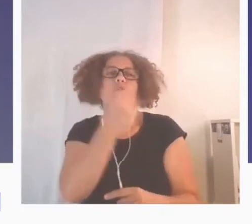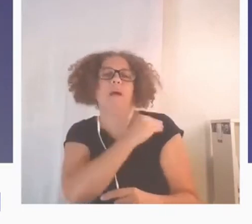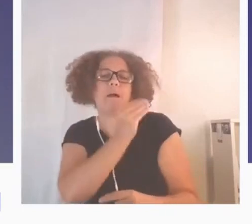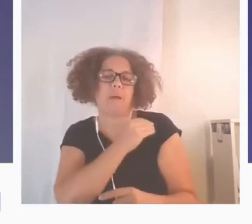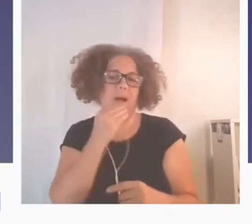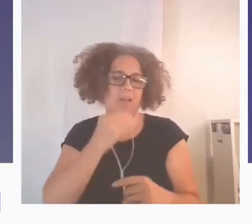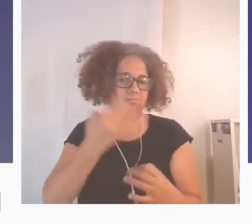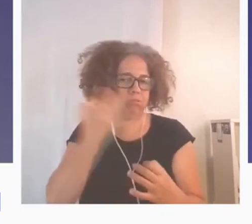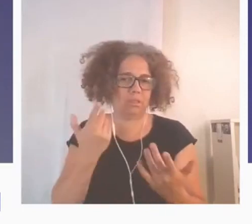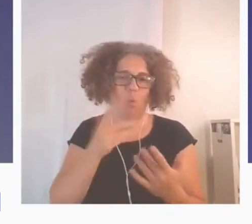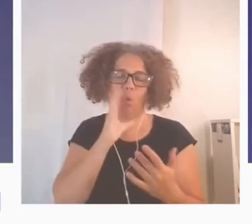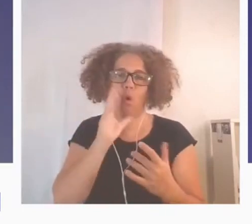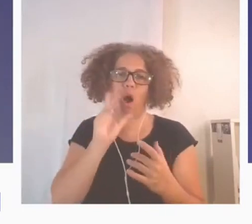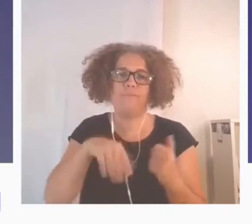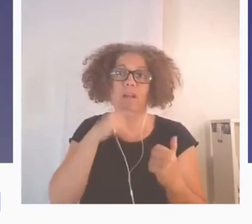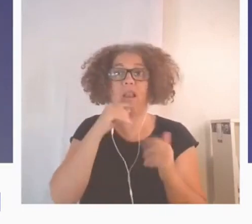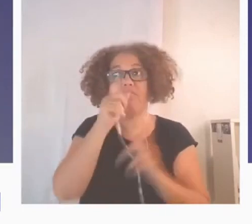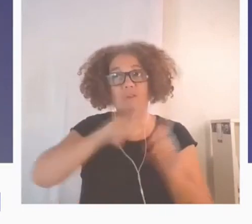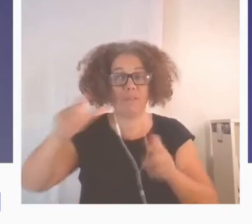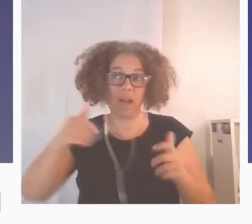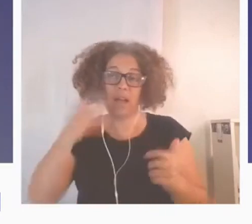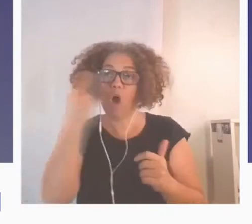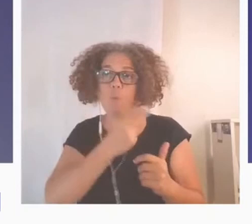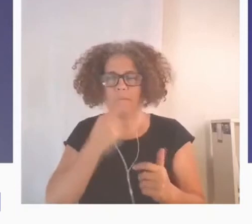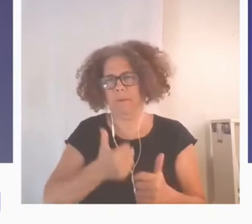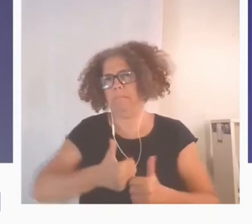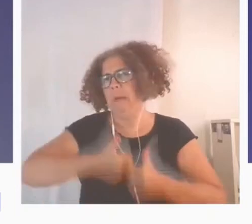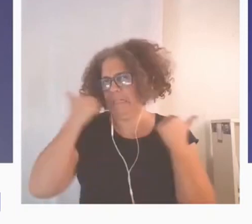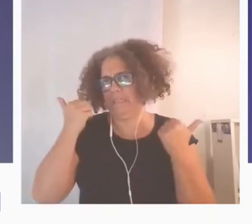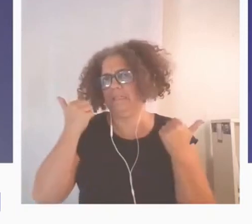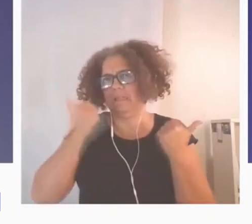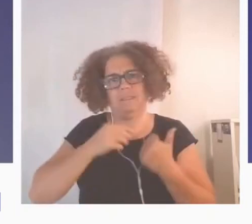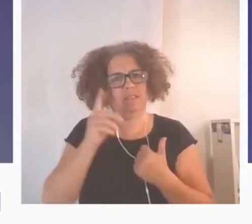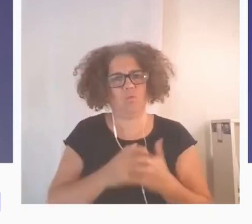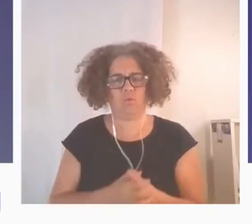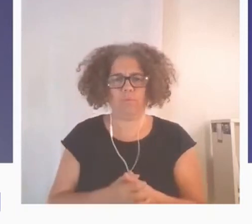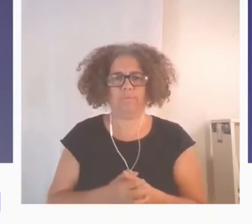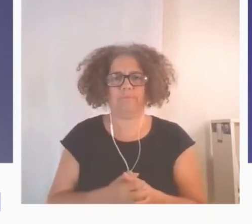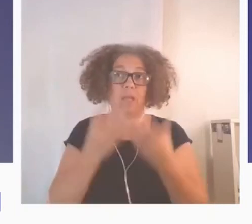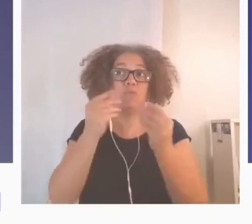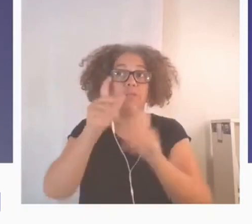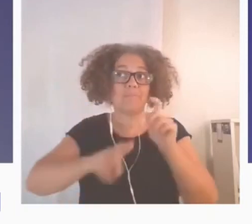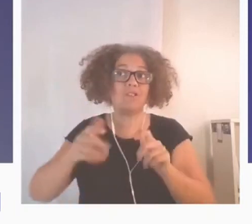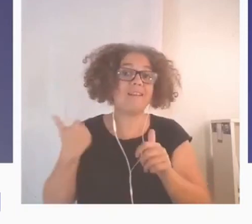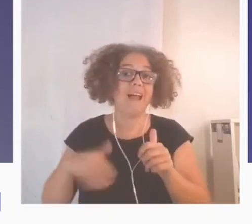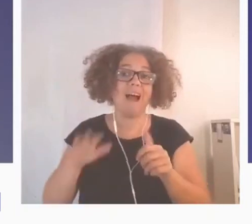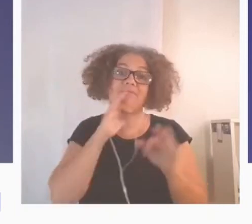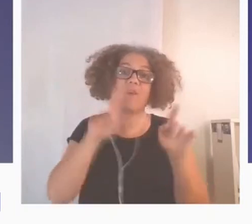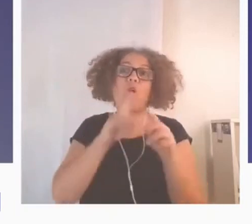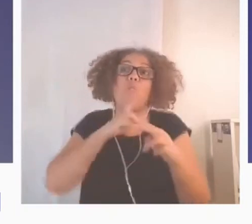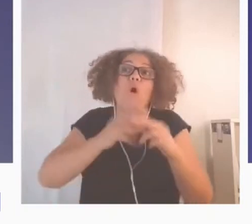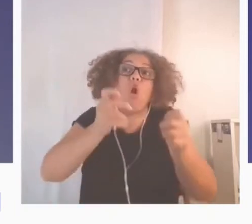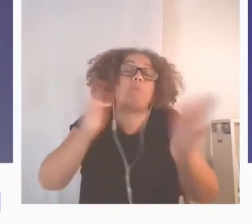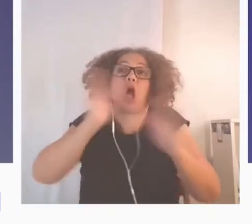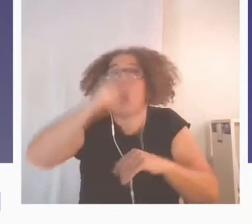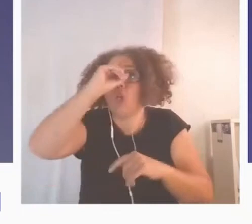pues nuestra ciudadanía conozca más y se comprometa aún más con los ODS, que muchas personas lo están haciendo sin ponerle nombre, ¿no?